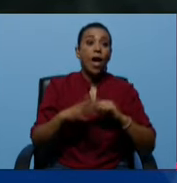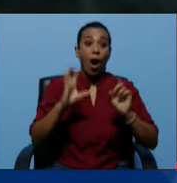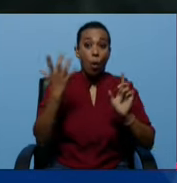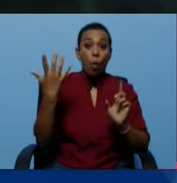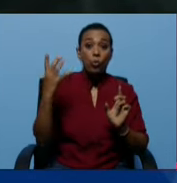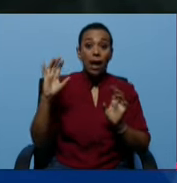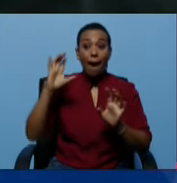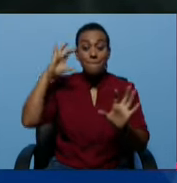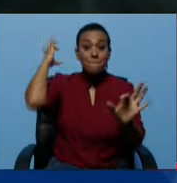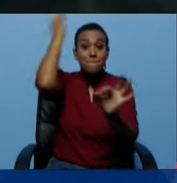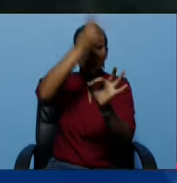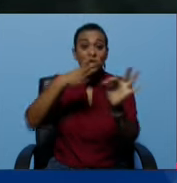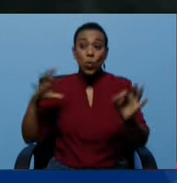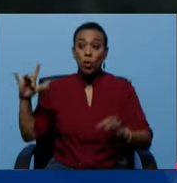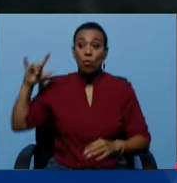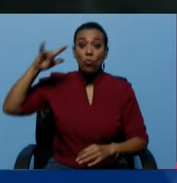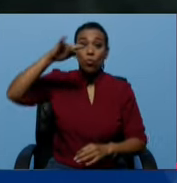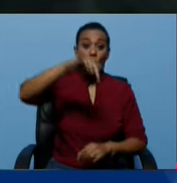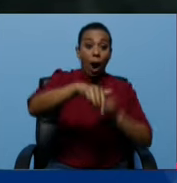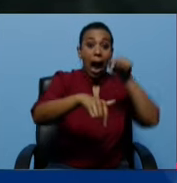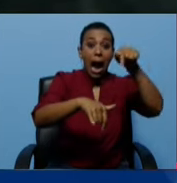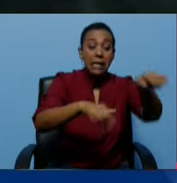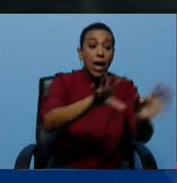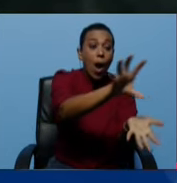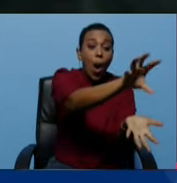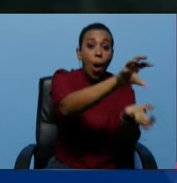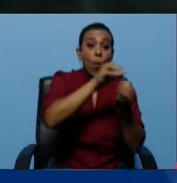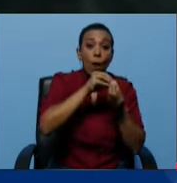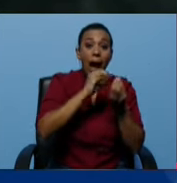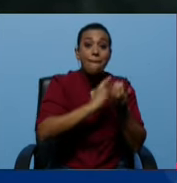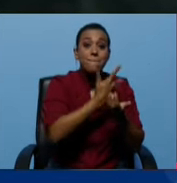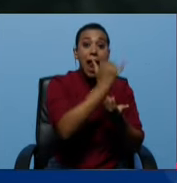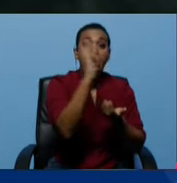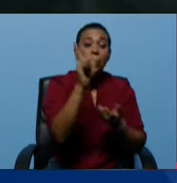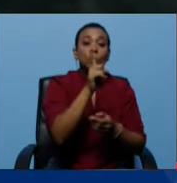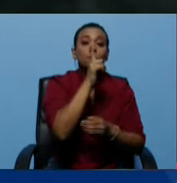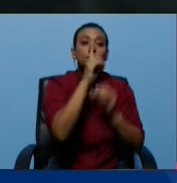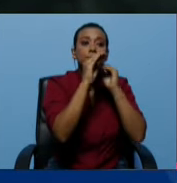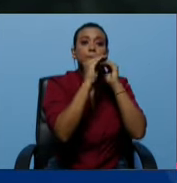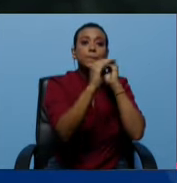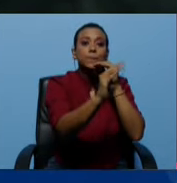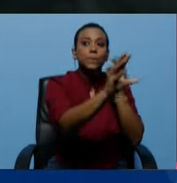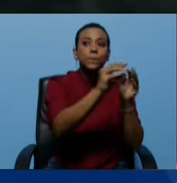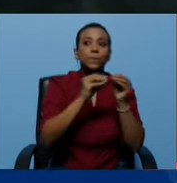vienen al Amazonas y se llevan los secretos.